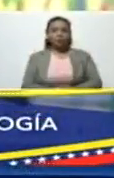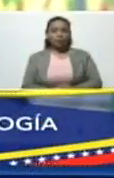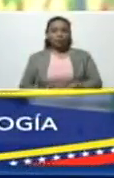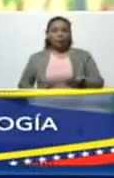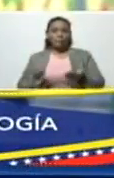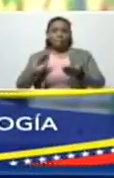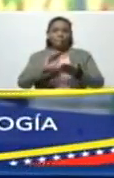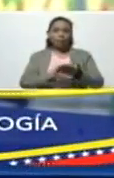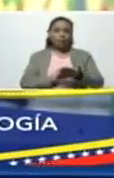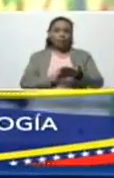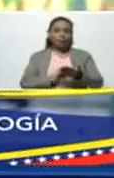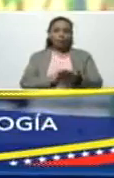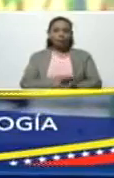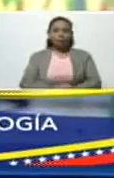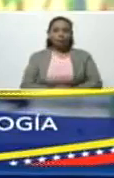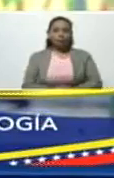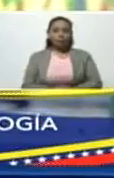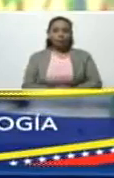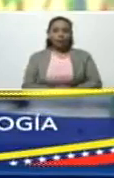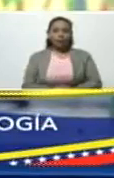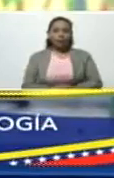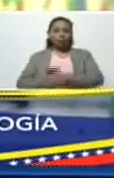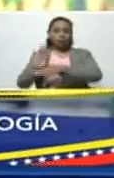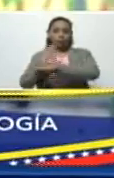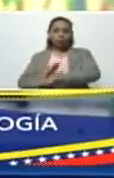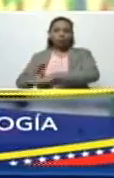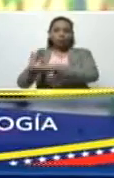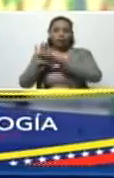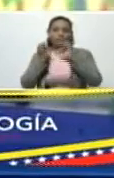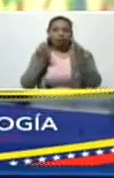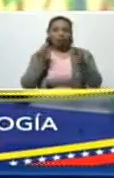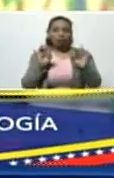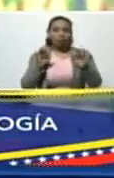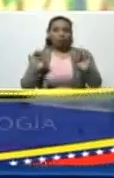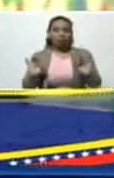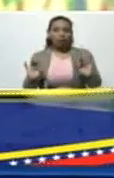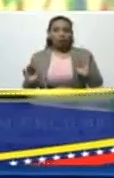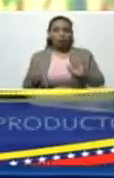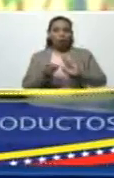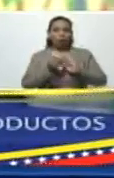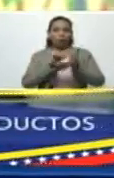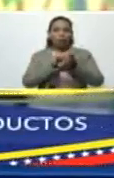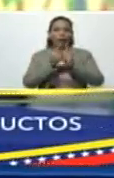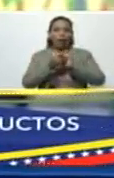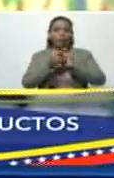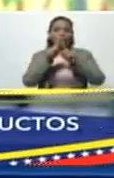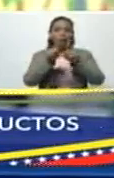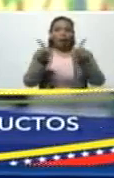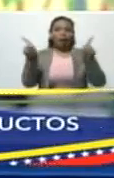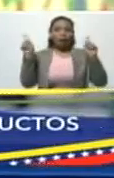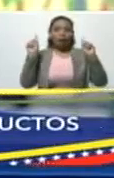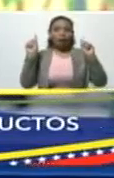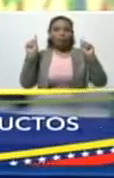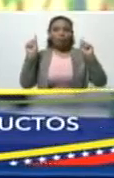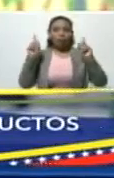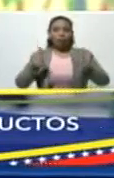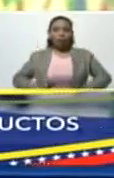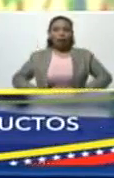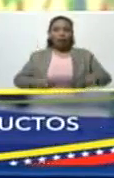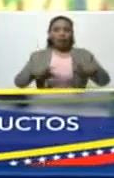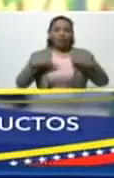aplicada a la preservación de la naturaleza contra el cambio climático y a la vida, al